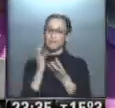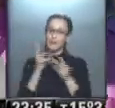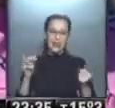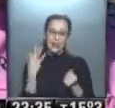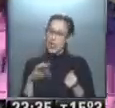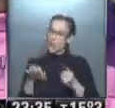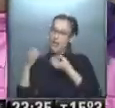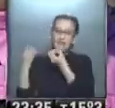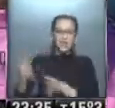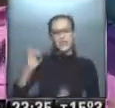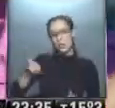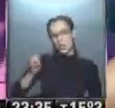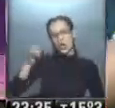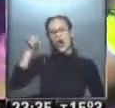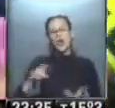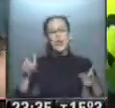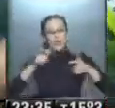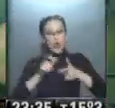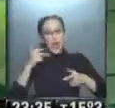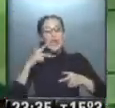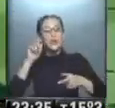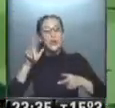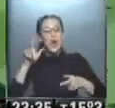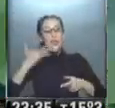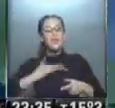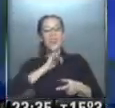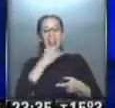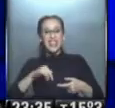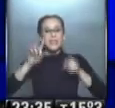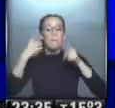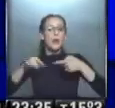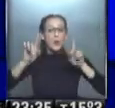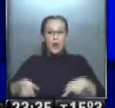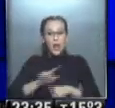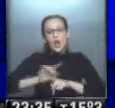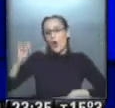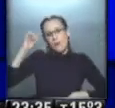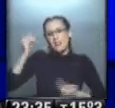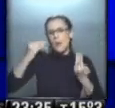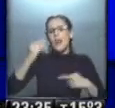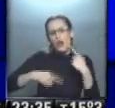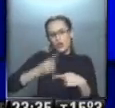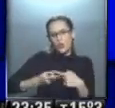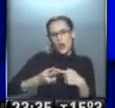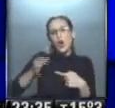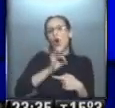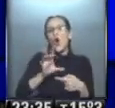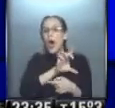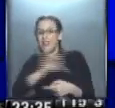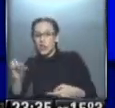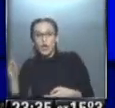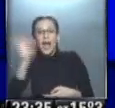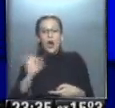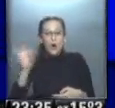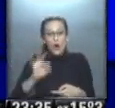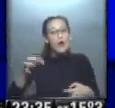salida de Nelson Vivas. Hoy se reunió con Aníbal Fernández, pero de todas maneras nada hacía pensar que pueda seguir. O se iba o la dirigencia le